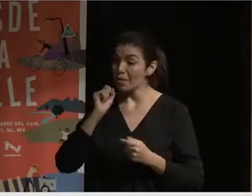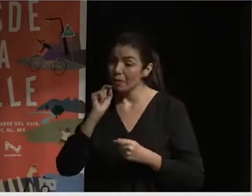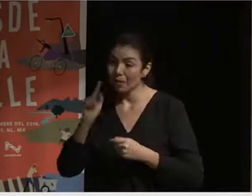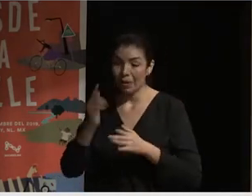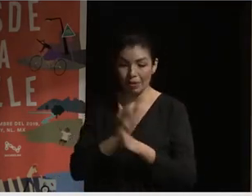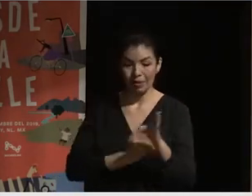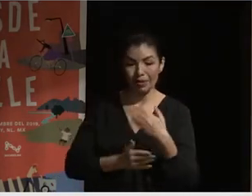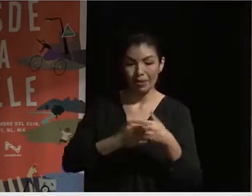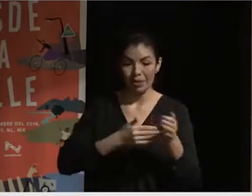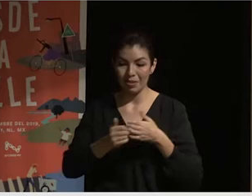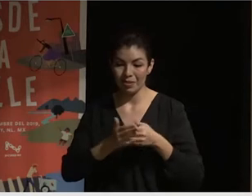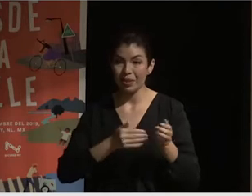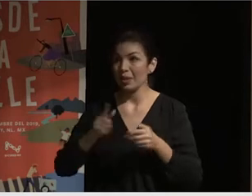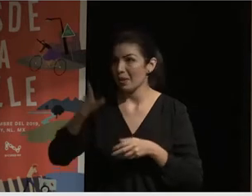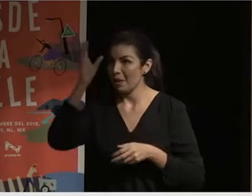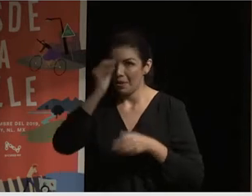experiencias.